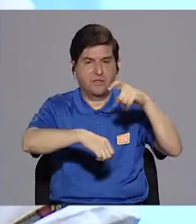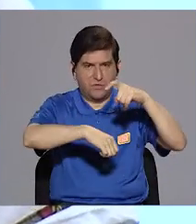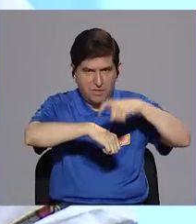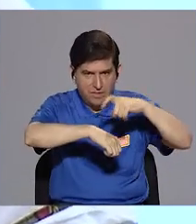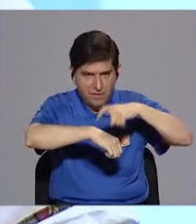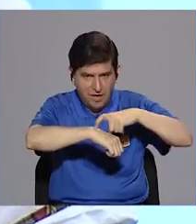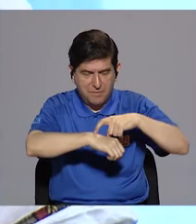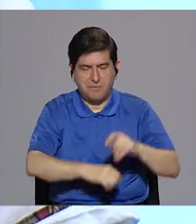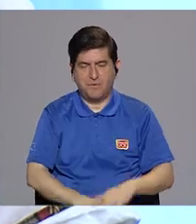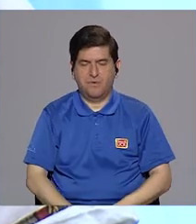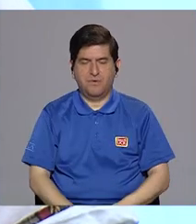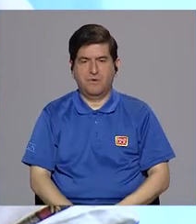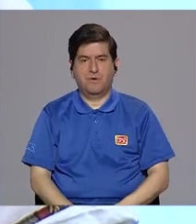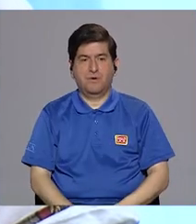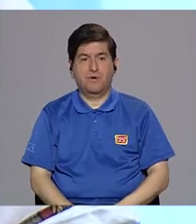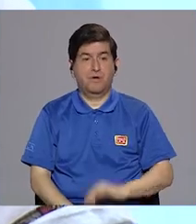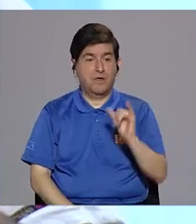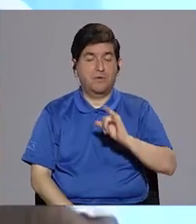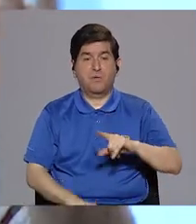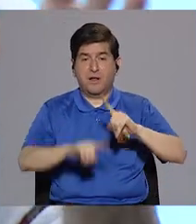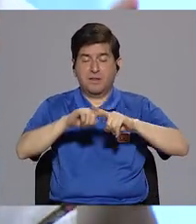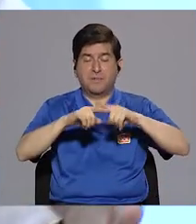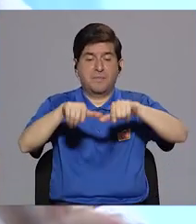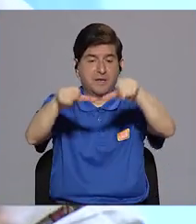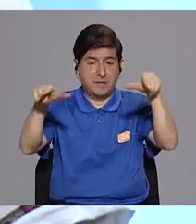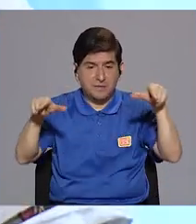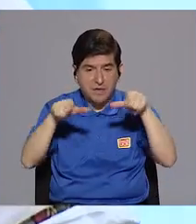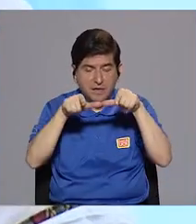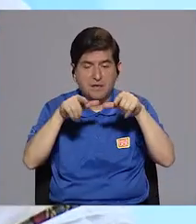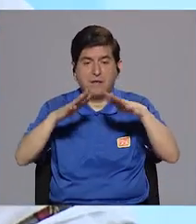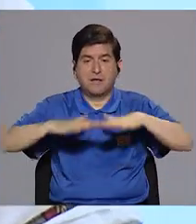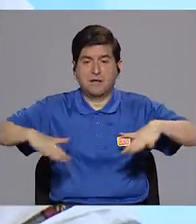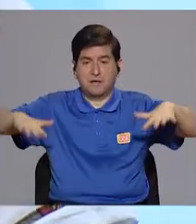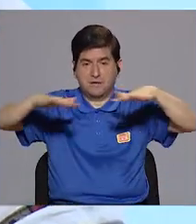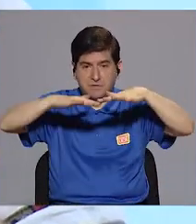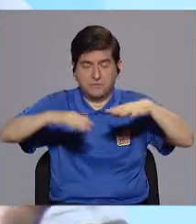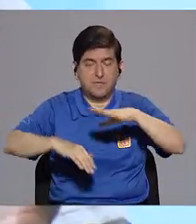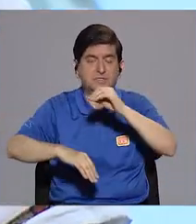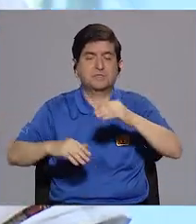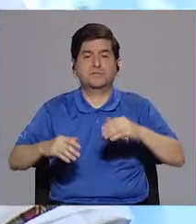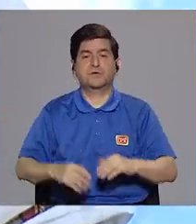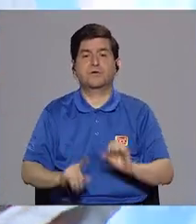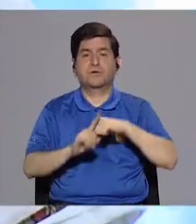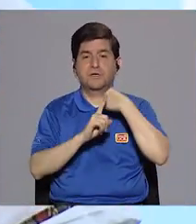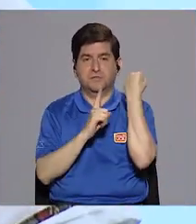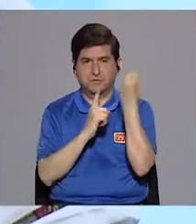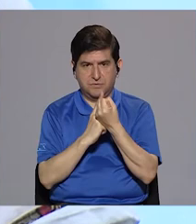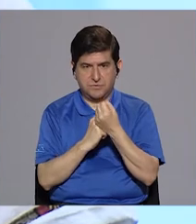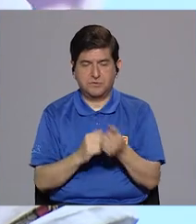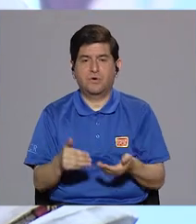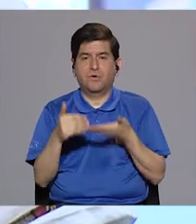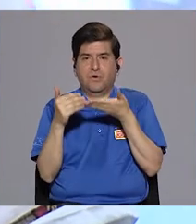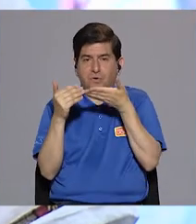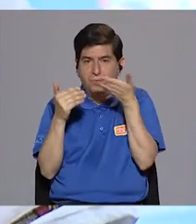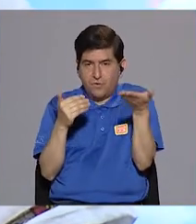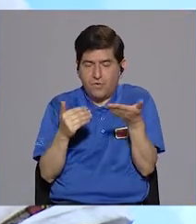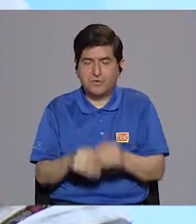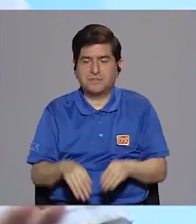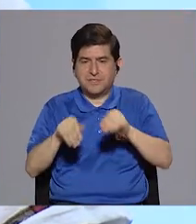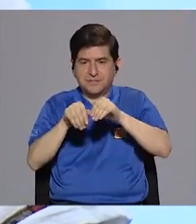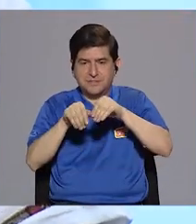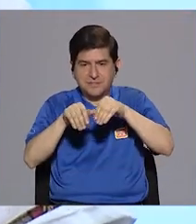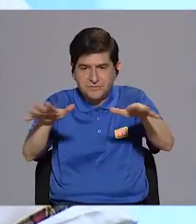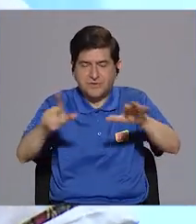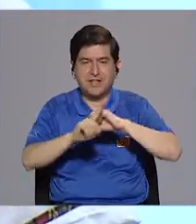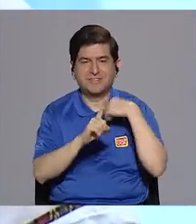el tiempo, es una cosa temporal, que viene con un lugar, con un espacio, viene con un ambiente. Y estas cosas, a través